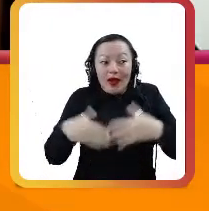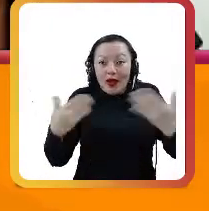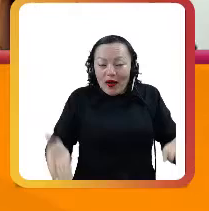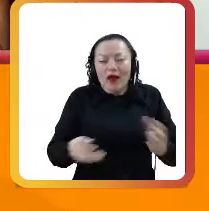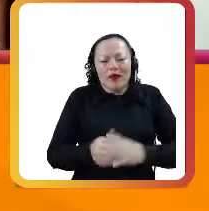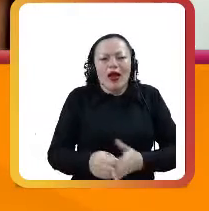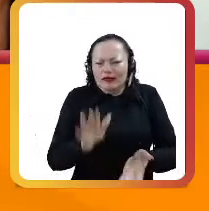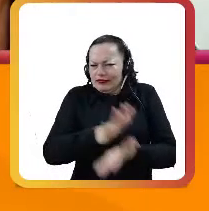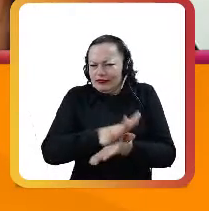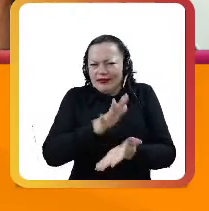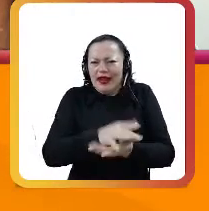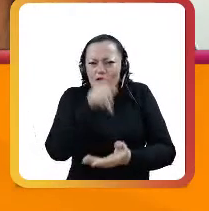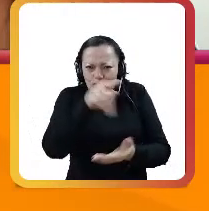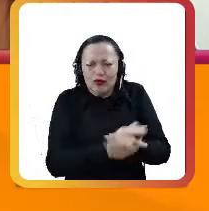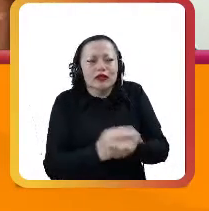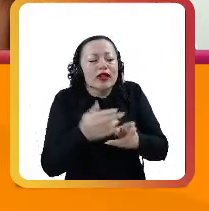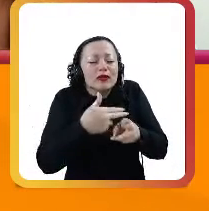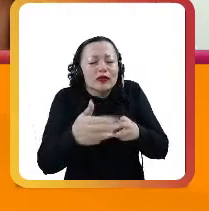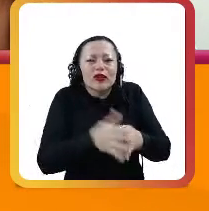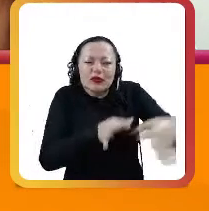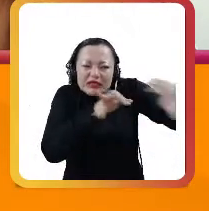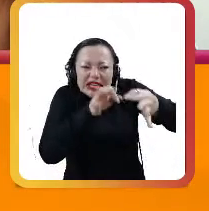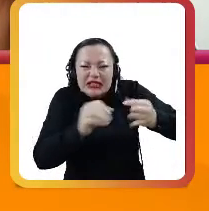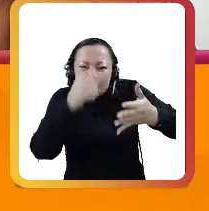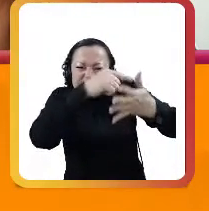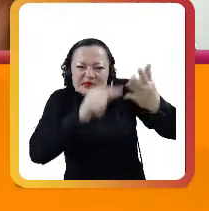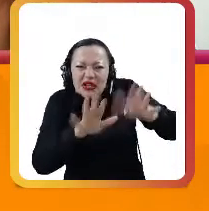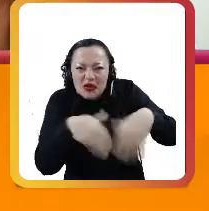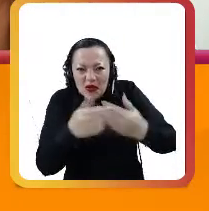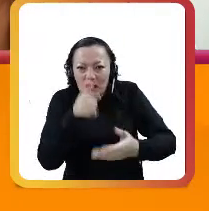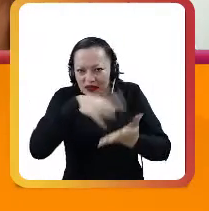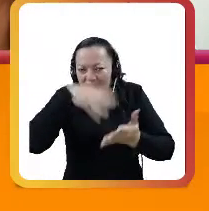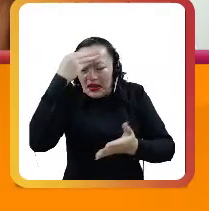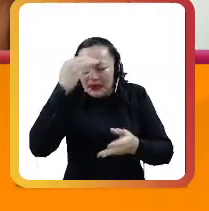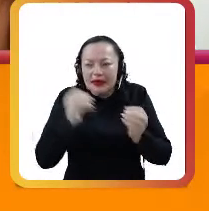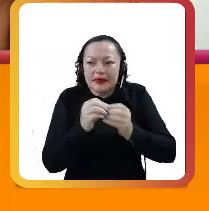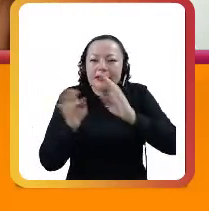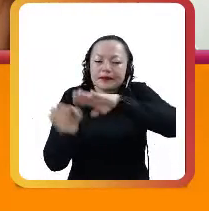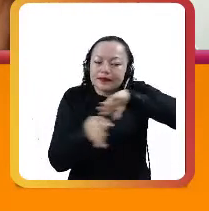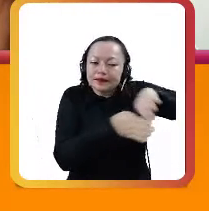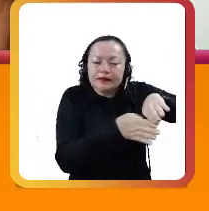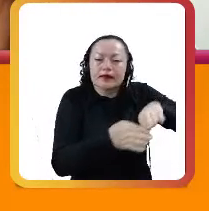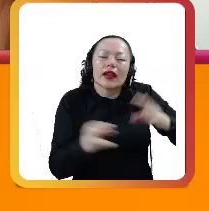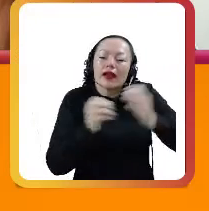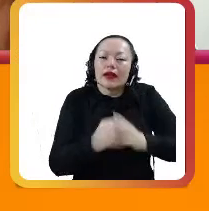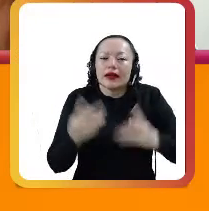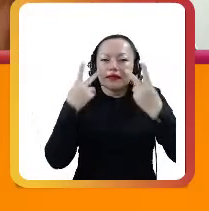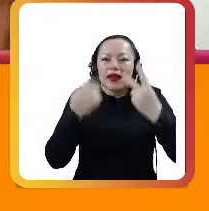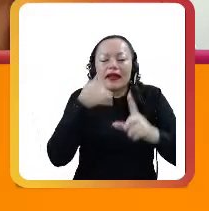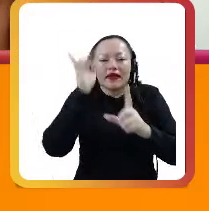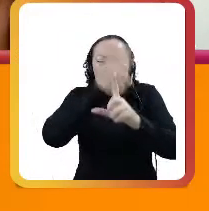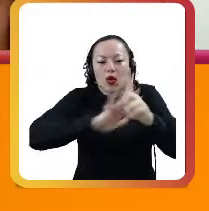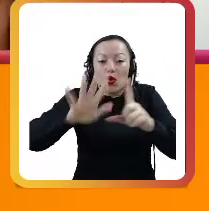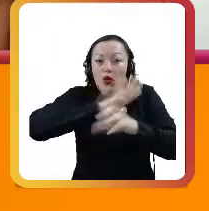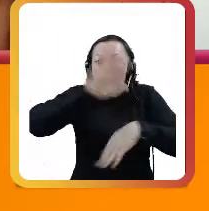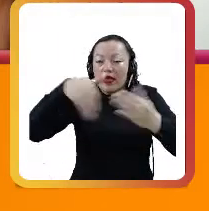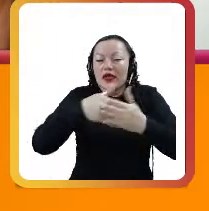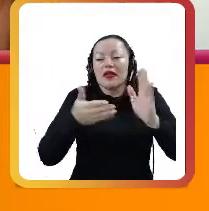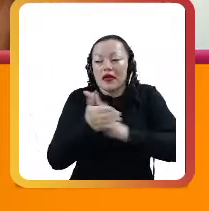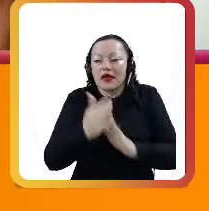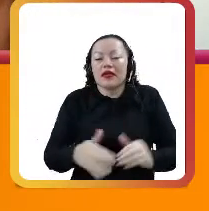la recetita ahorita de los pan de yucas. Ah, vale, muy bien. Junior Miranda dice, Viendo videos, muy bien, qué